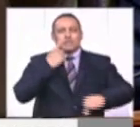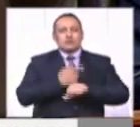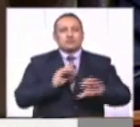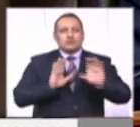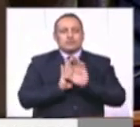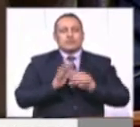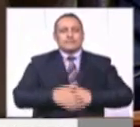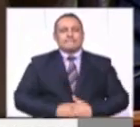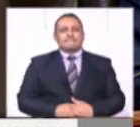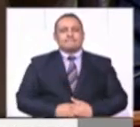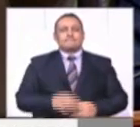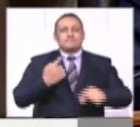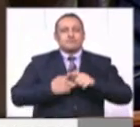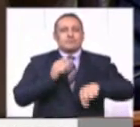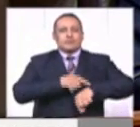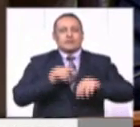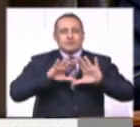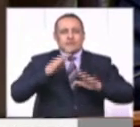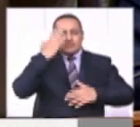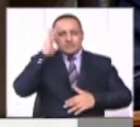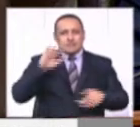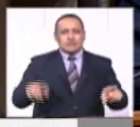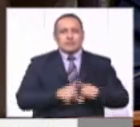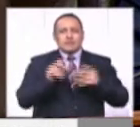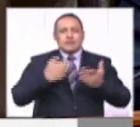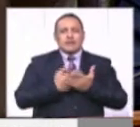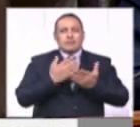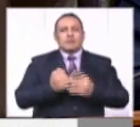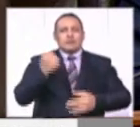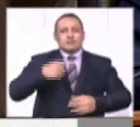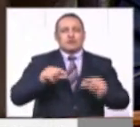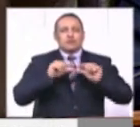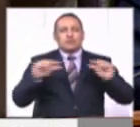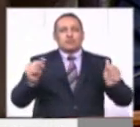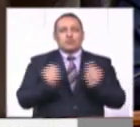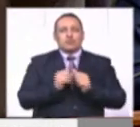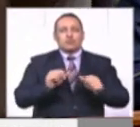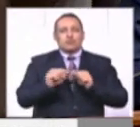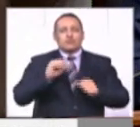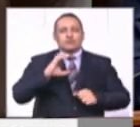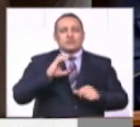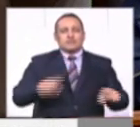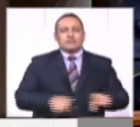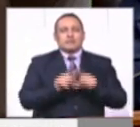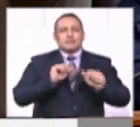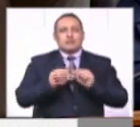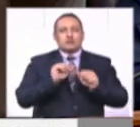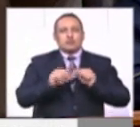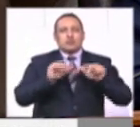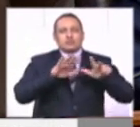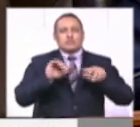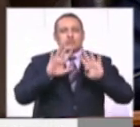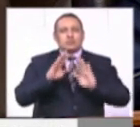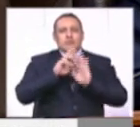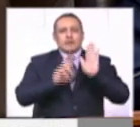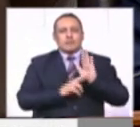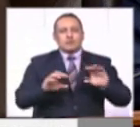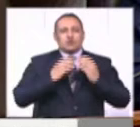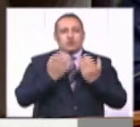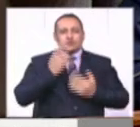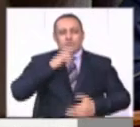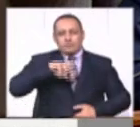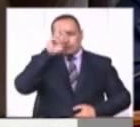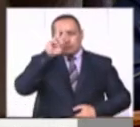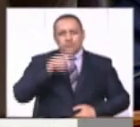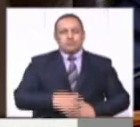constitucionales por el plazo de 10 días hábiles que establece el segundo párrafo del inciso c del artículo 89 del reglamento del Congreso de la